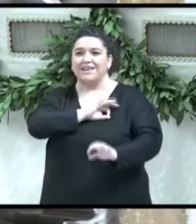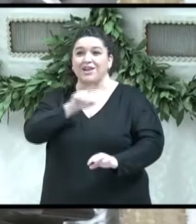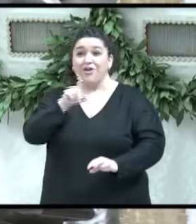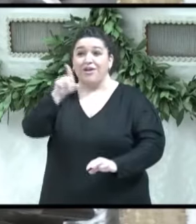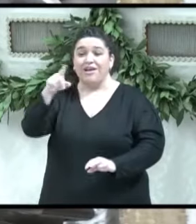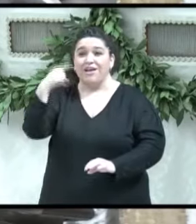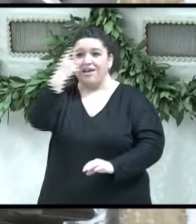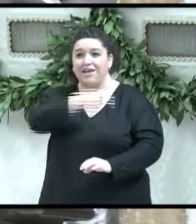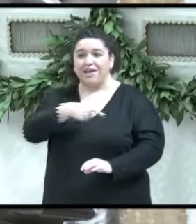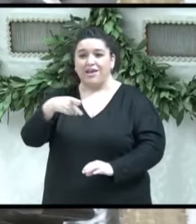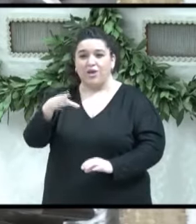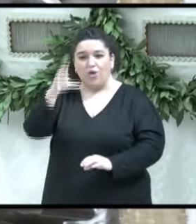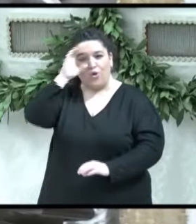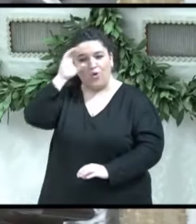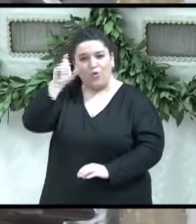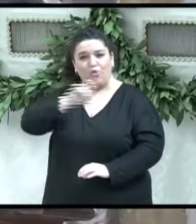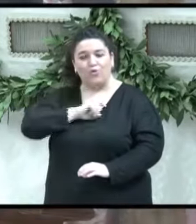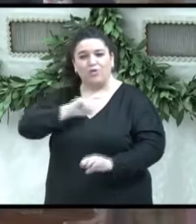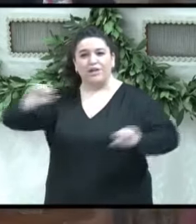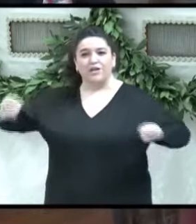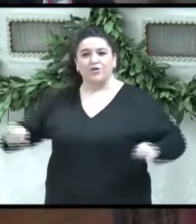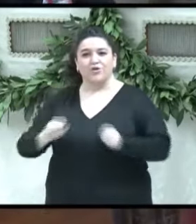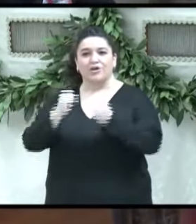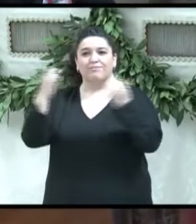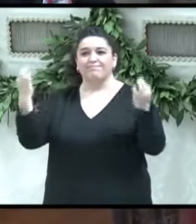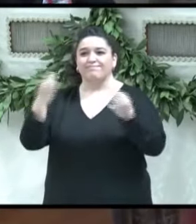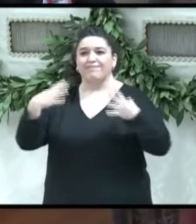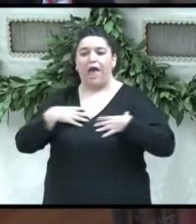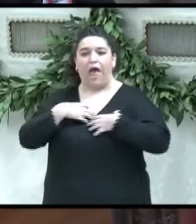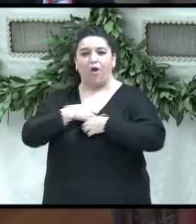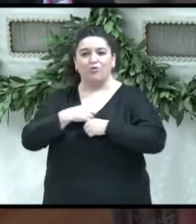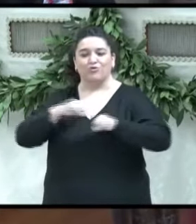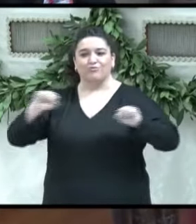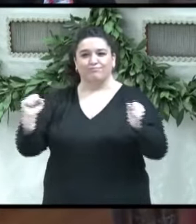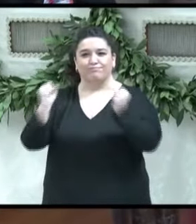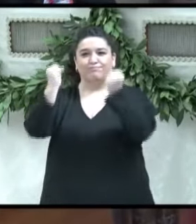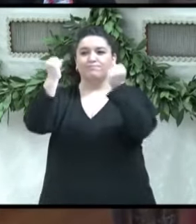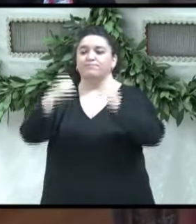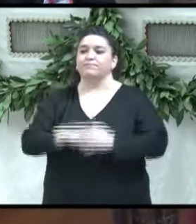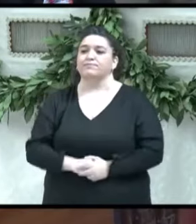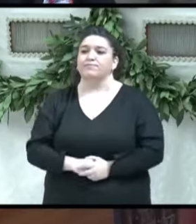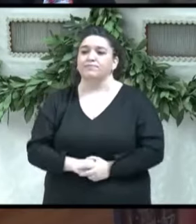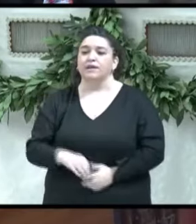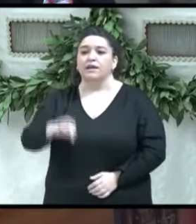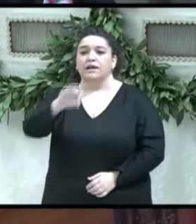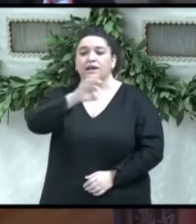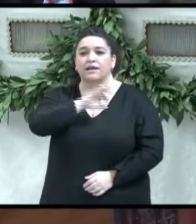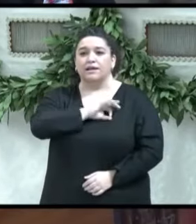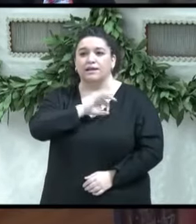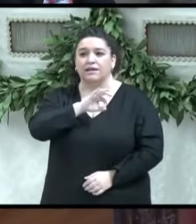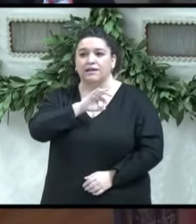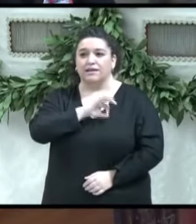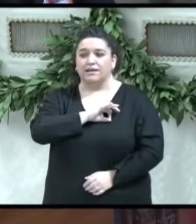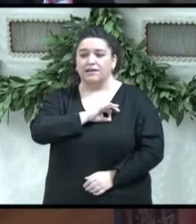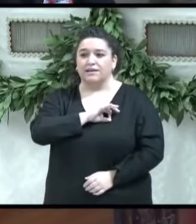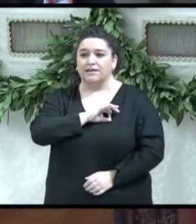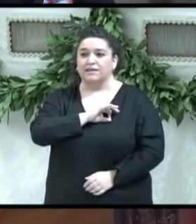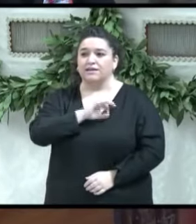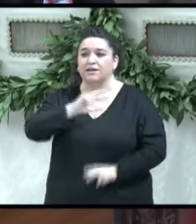escucha y lo salva de su angustia el Señor me